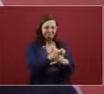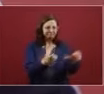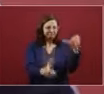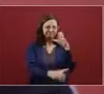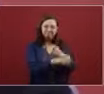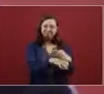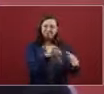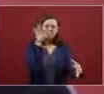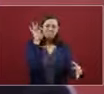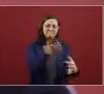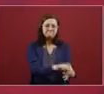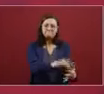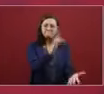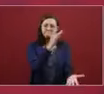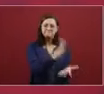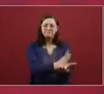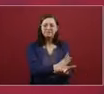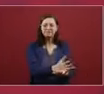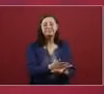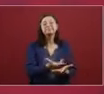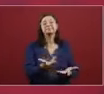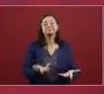Entonces sí tenemos todos